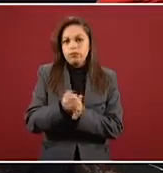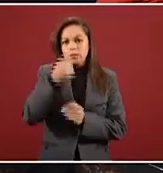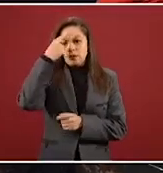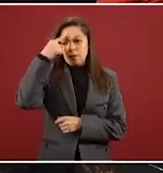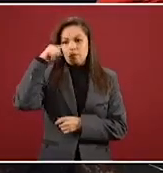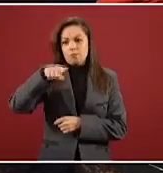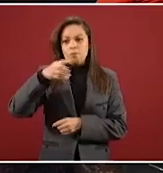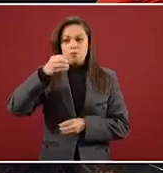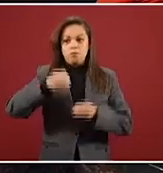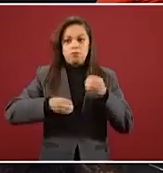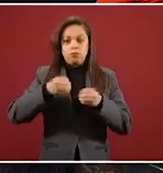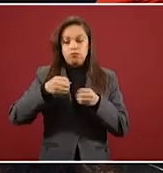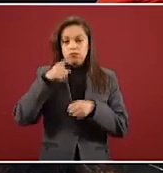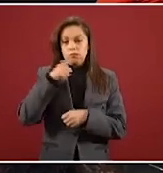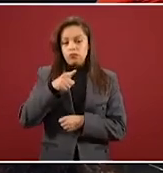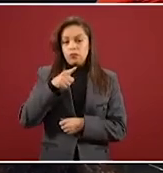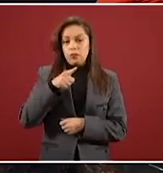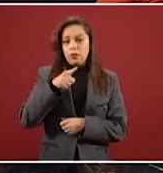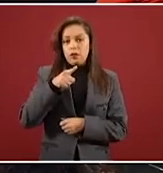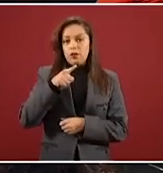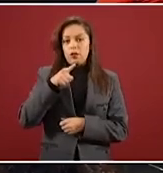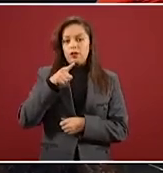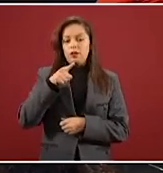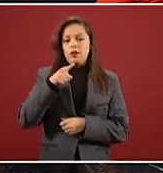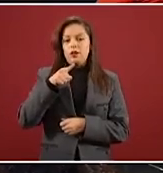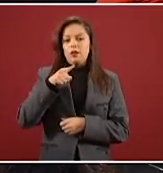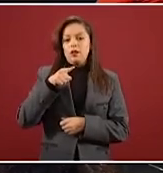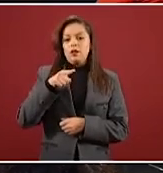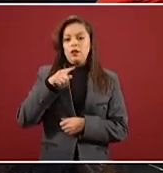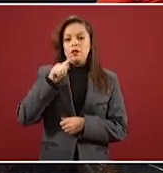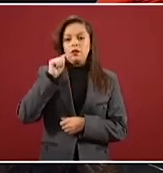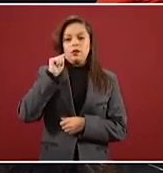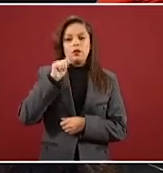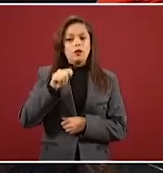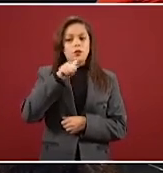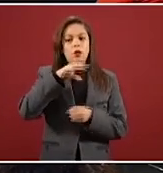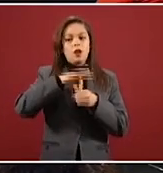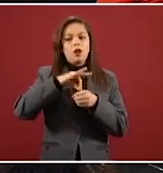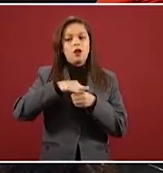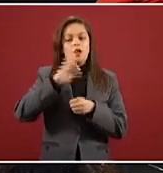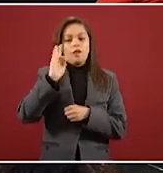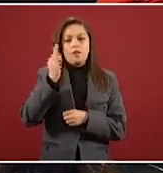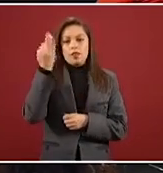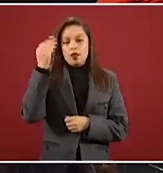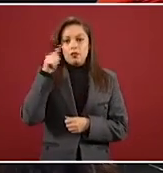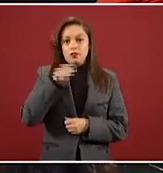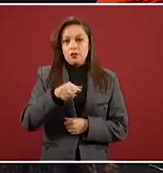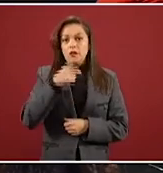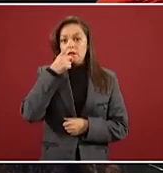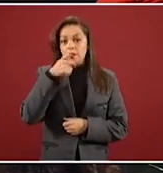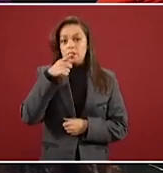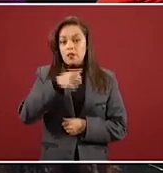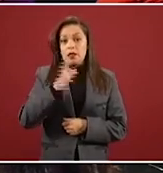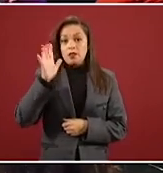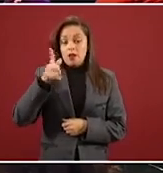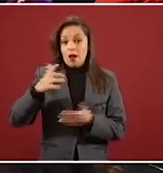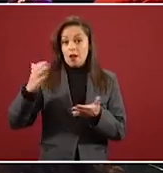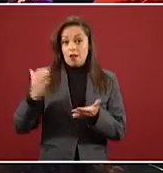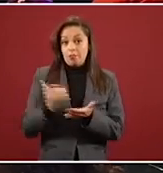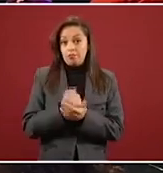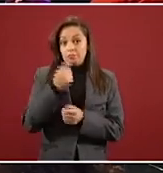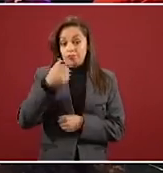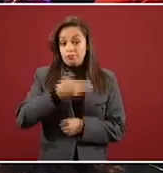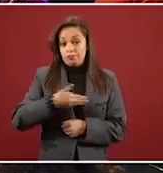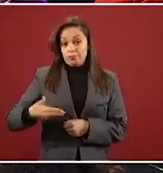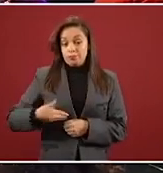Tribunal Electoral del Poder Judicial de la Federación, la Sala Superior, ese tribunal que avaló su triunfo presidencial 7 de agosto del